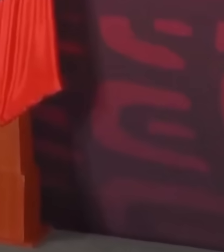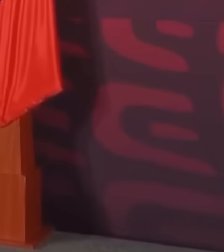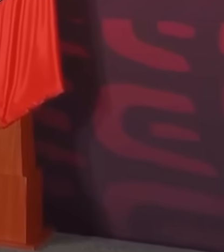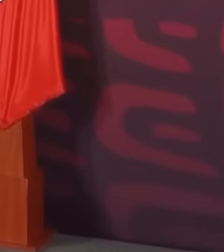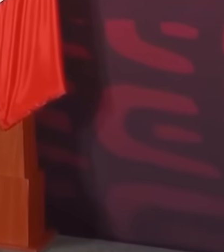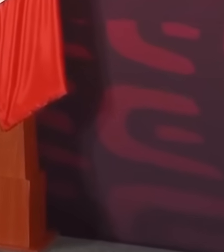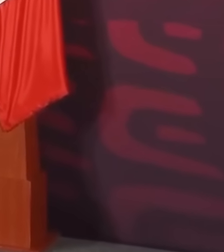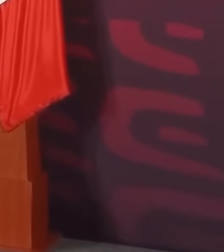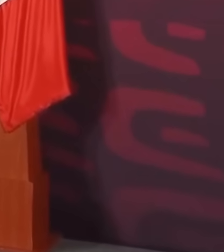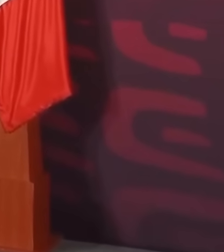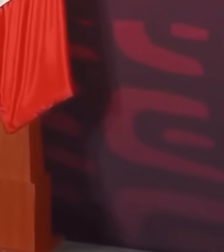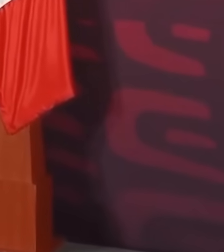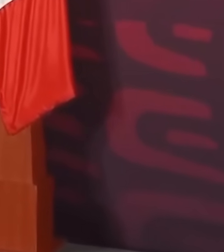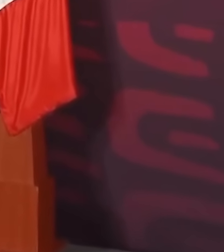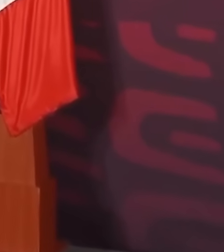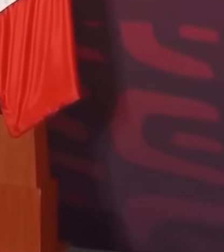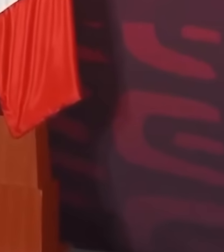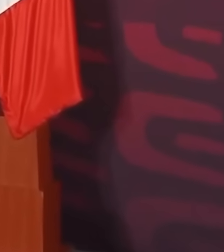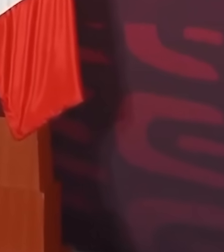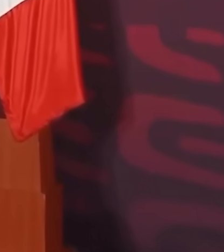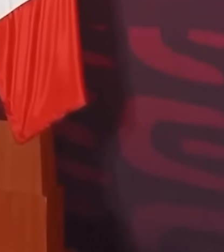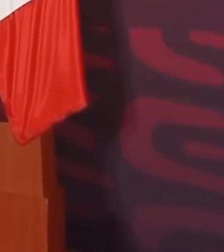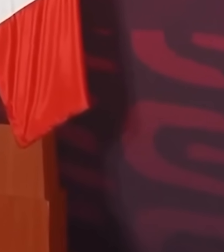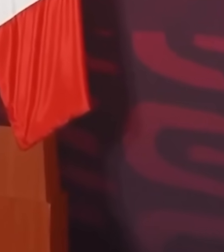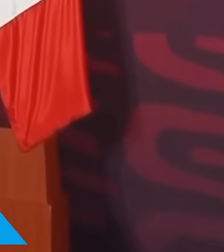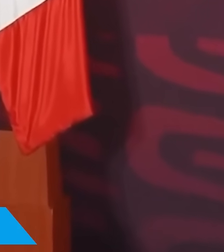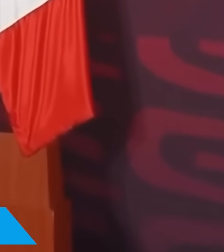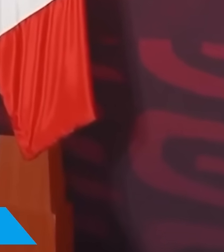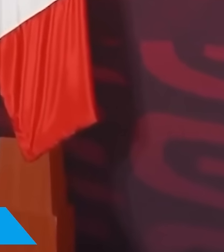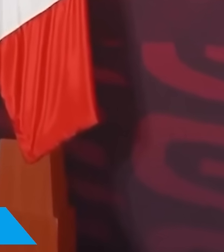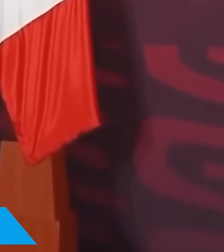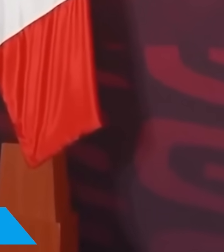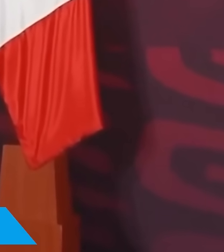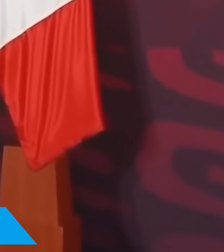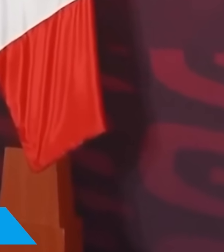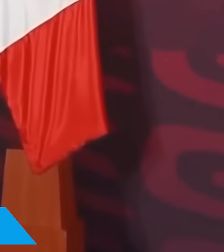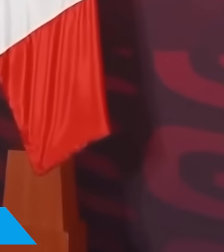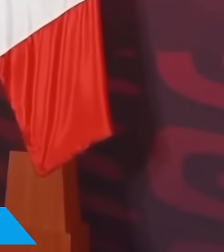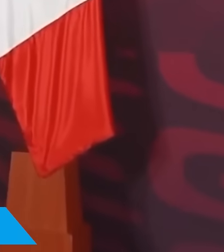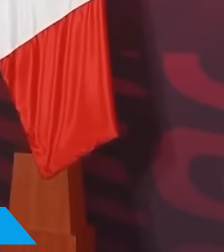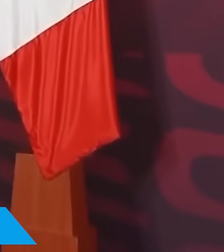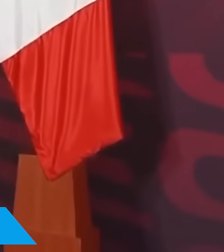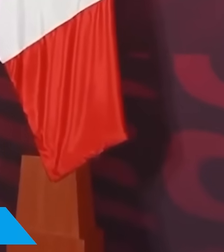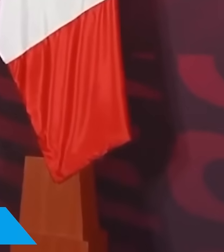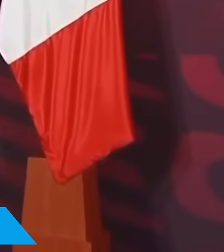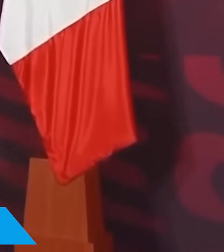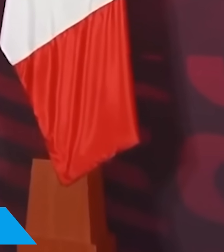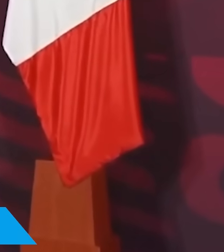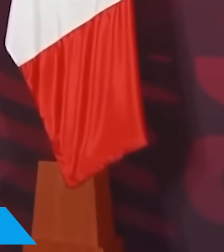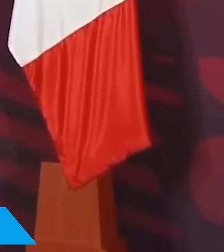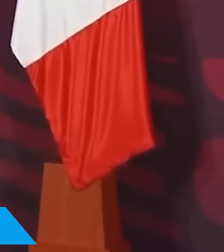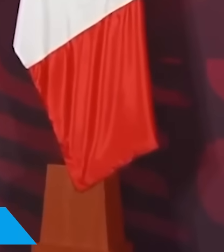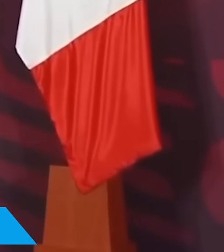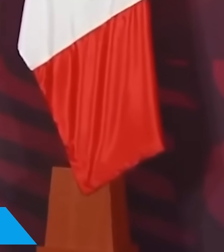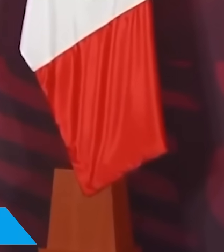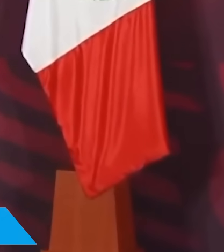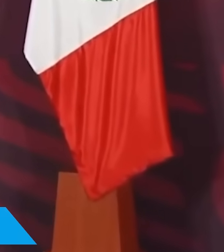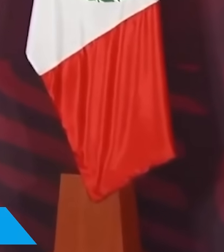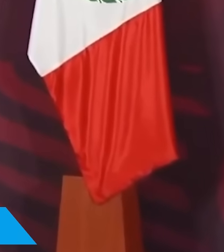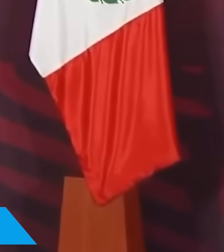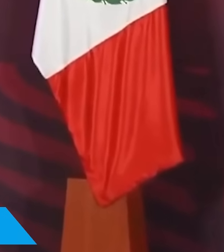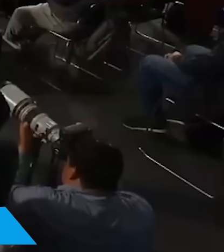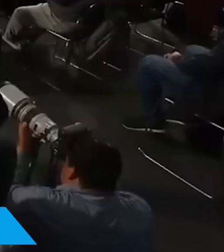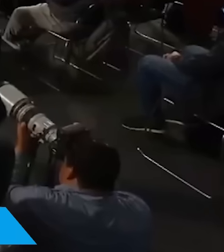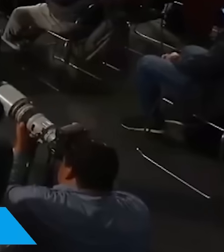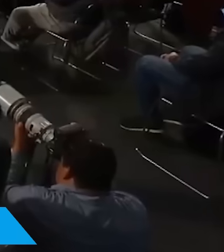nuestros adversarios, que son muy deshonestos e inmorales,